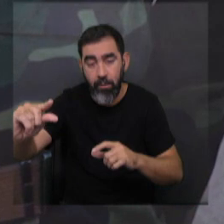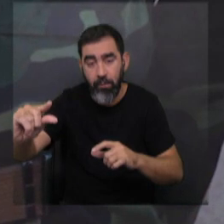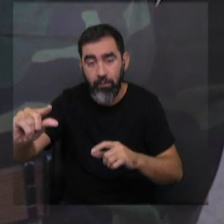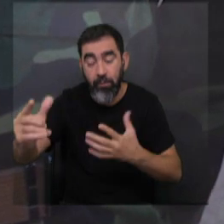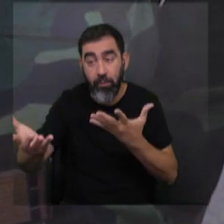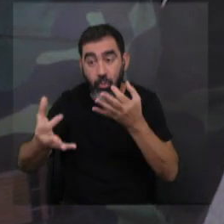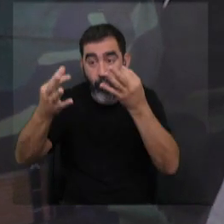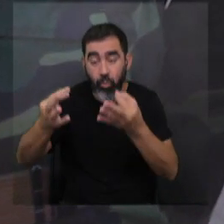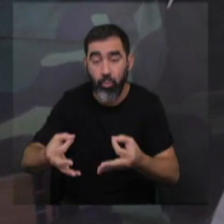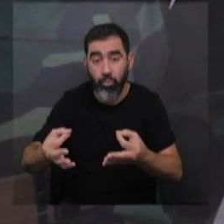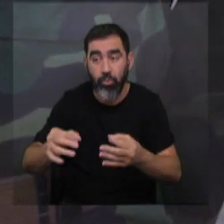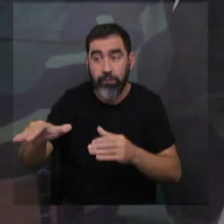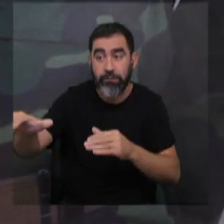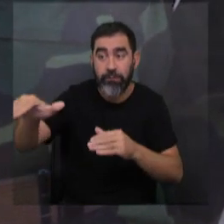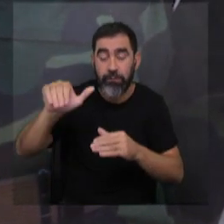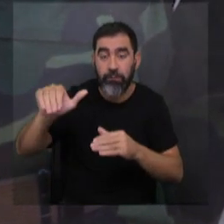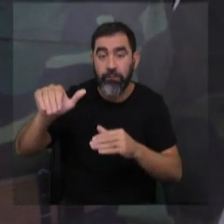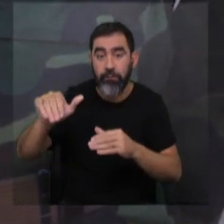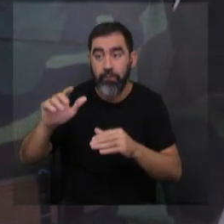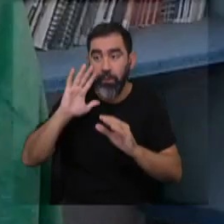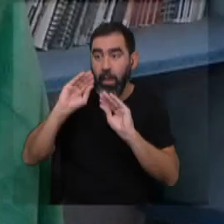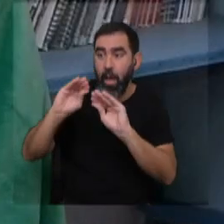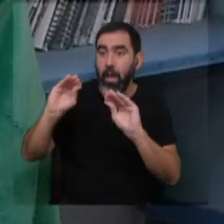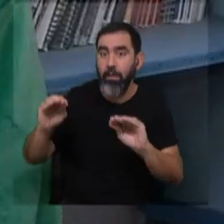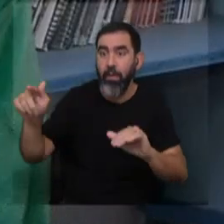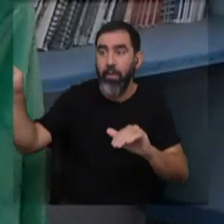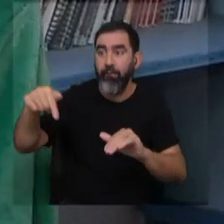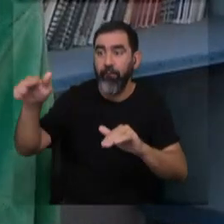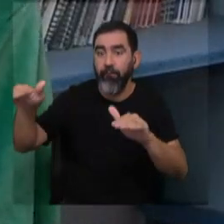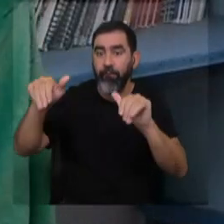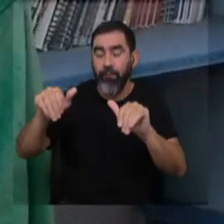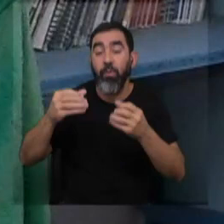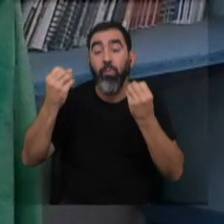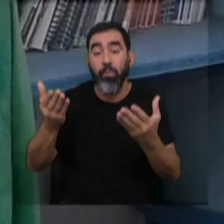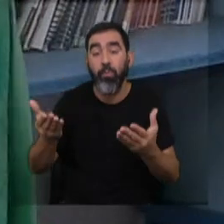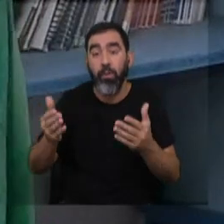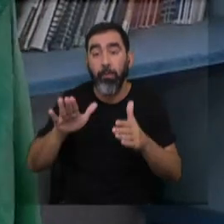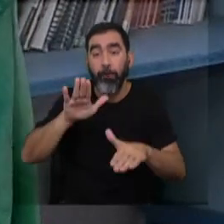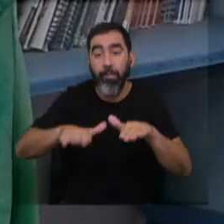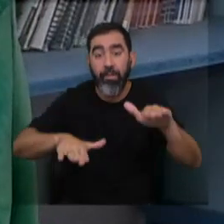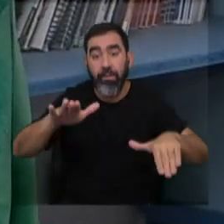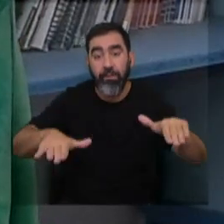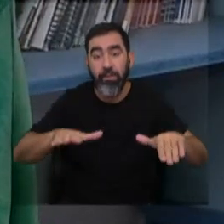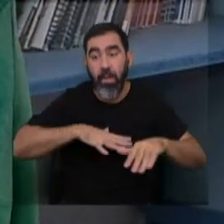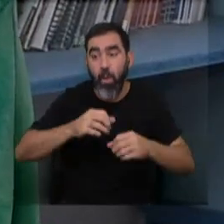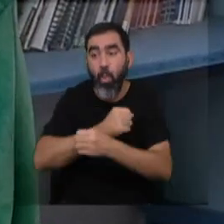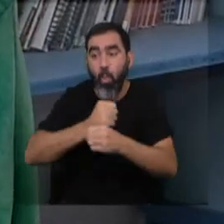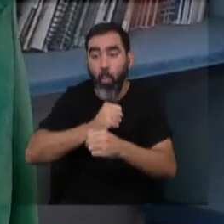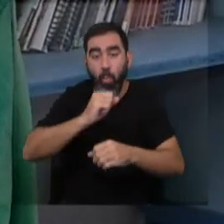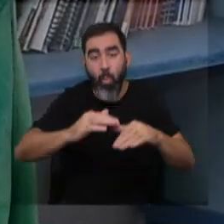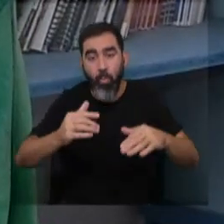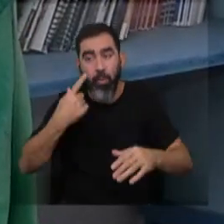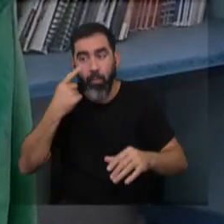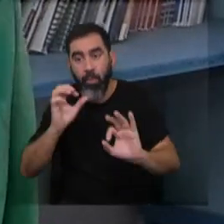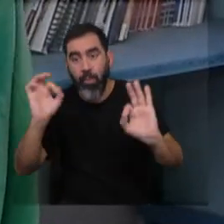queremos acordarlo tuvimos que llamar y nos llamaron la atención y nos decían vengan, porque estábamos pisando el terreno minado y no nos